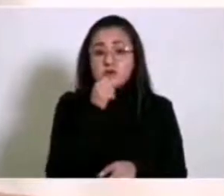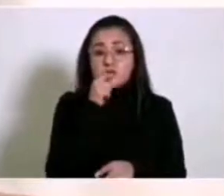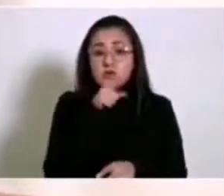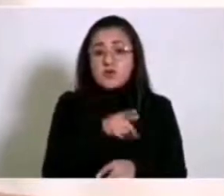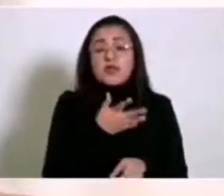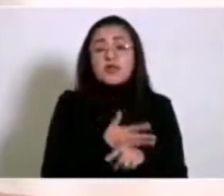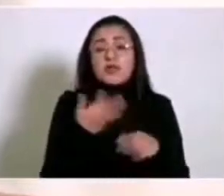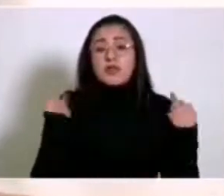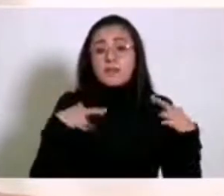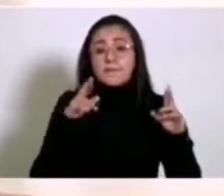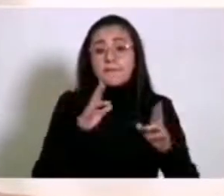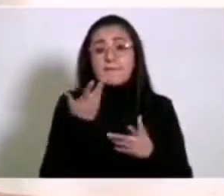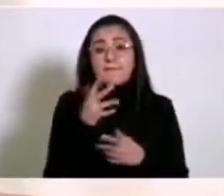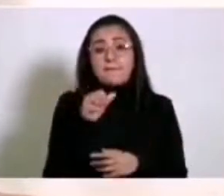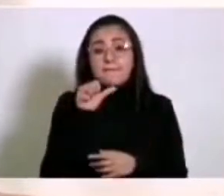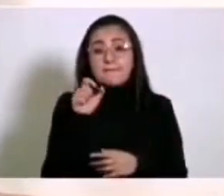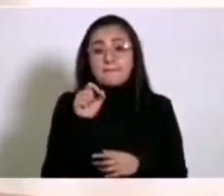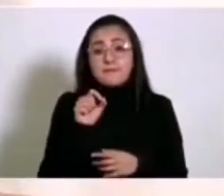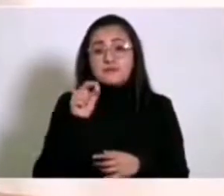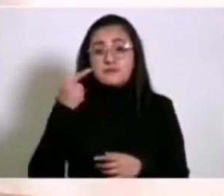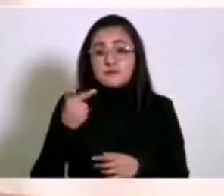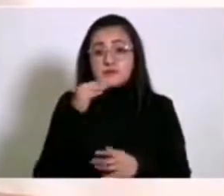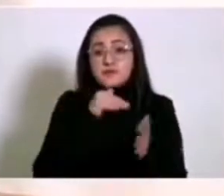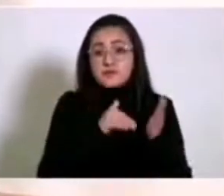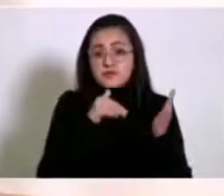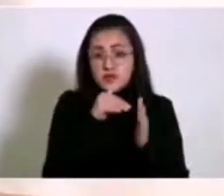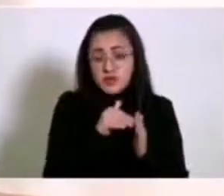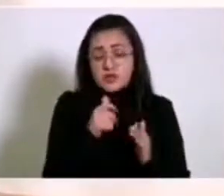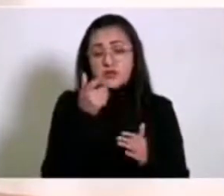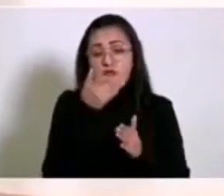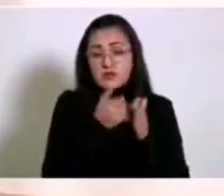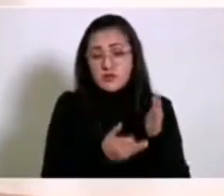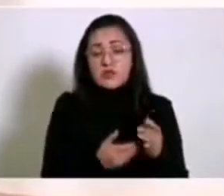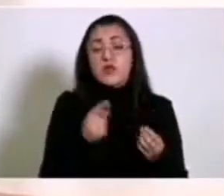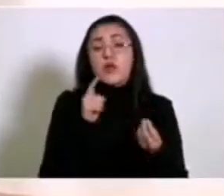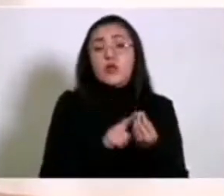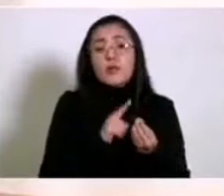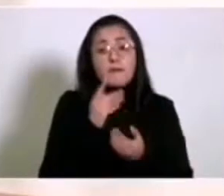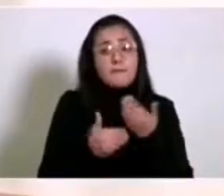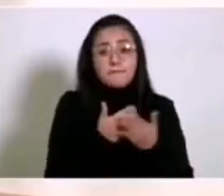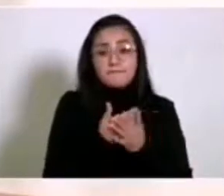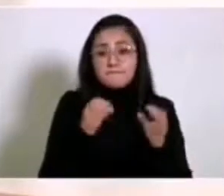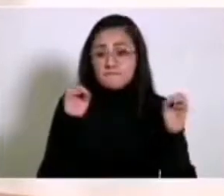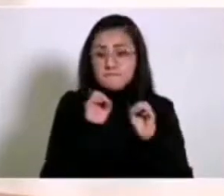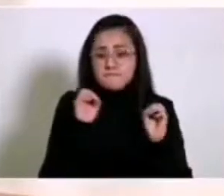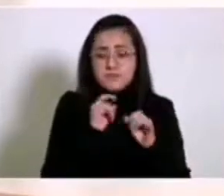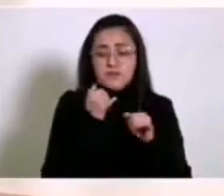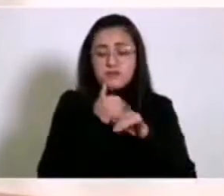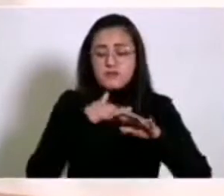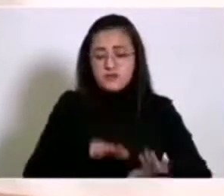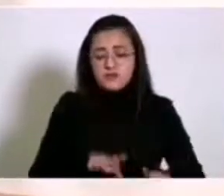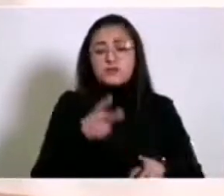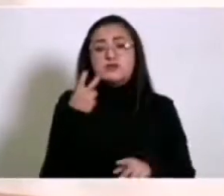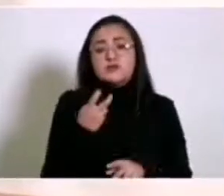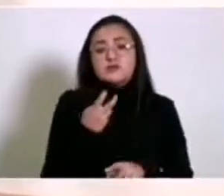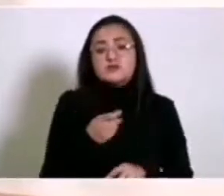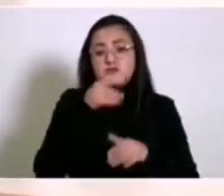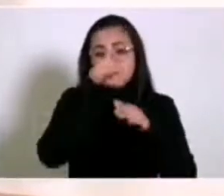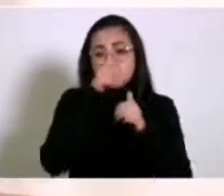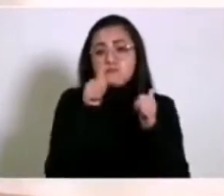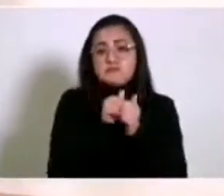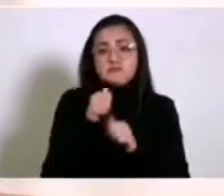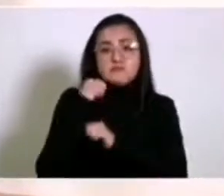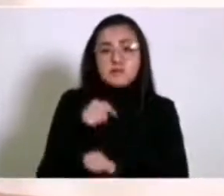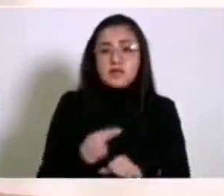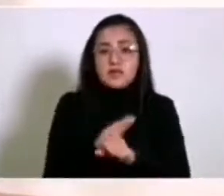que representan un monto de 16.7 millones de pesos observados por no presentar información relevante y competente de acuerdo con la